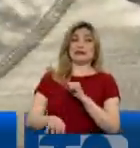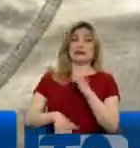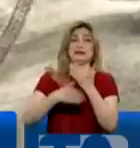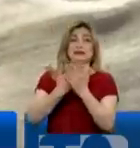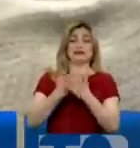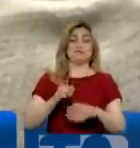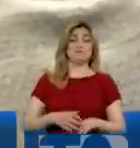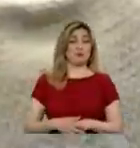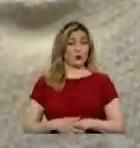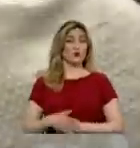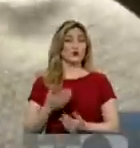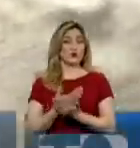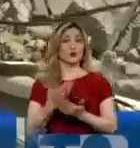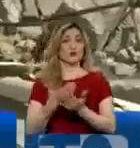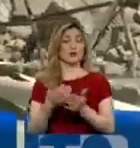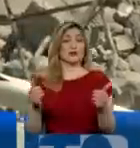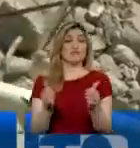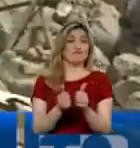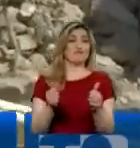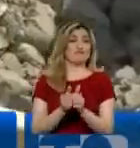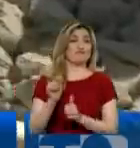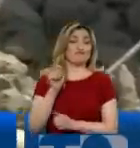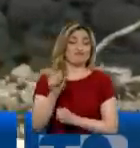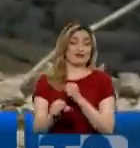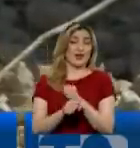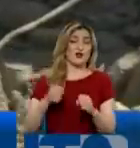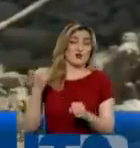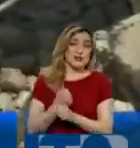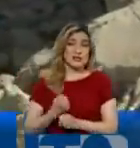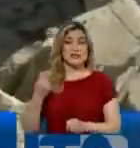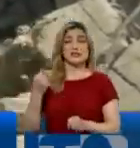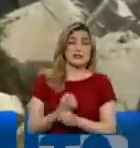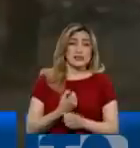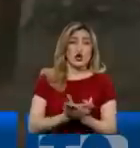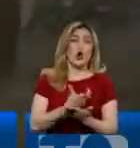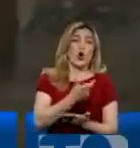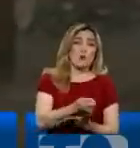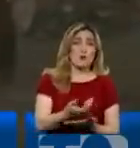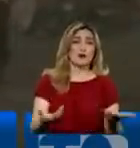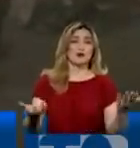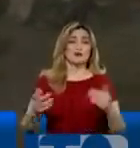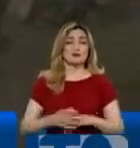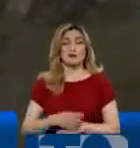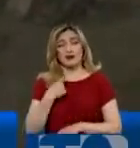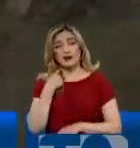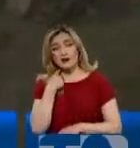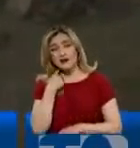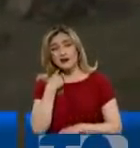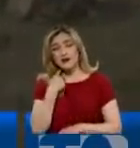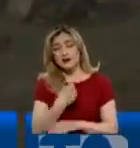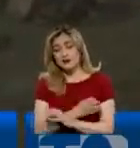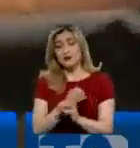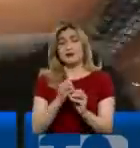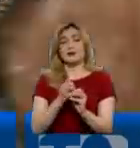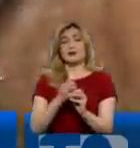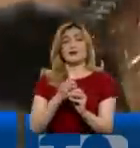entre las piedras divisa sus electrodomésticos que durante años compró con esfuerzo pero pese a la tragedia que significa haberse quedado sin hogar